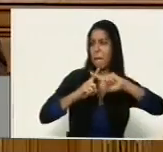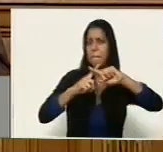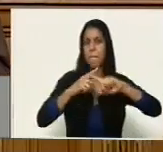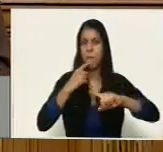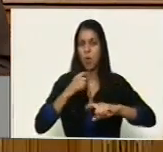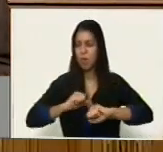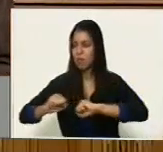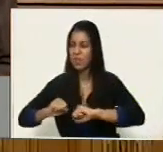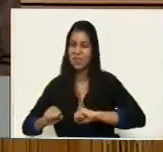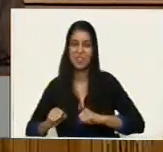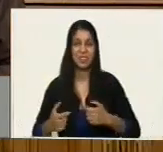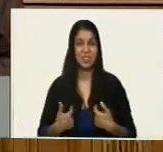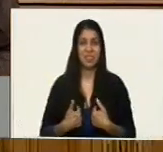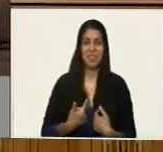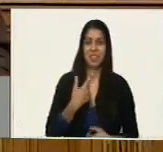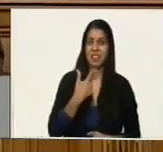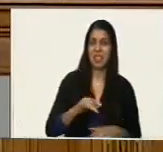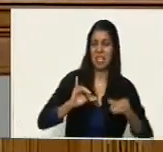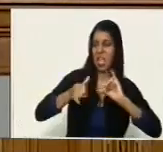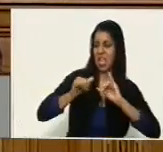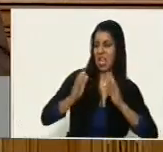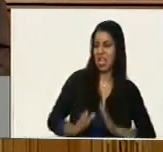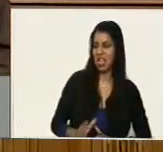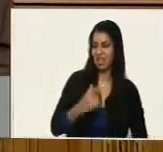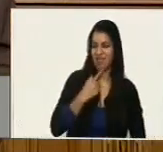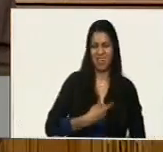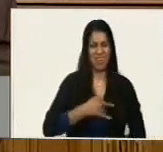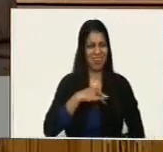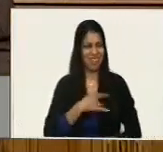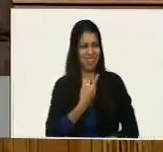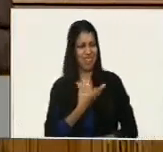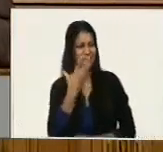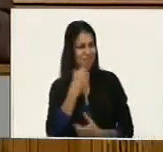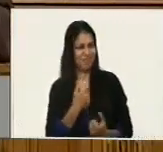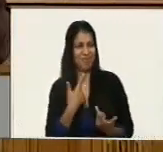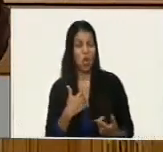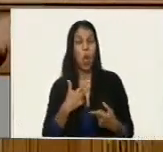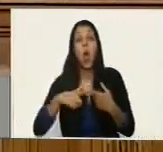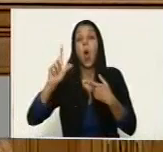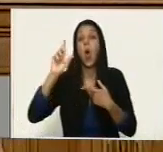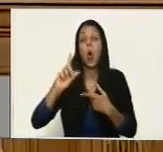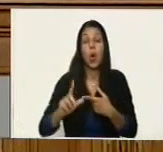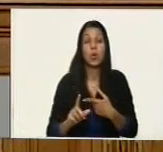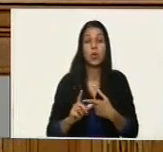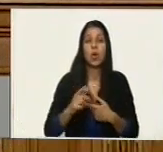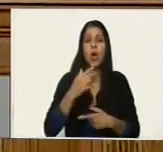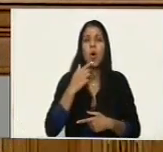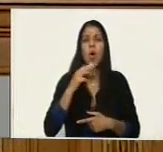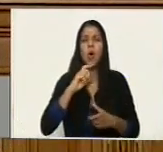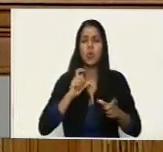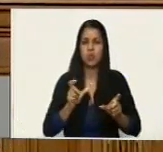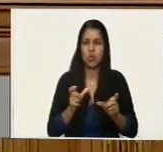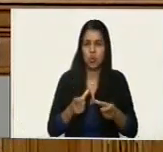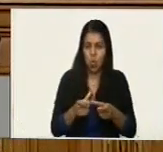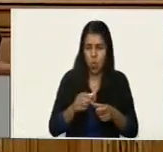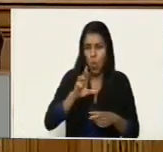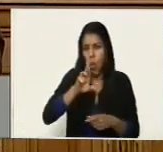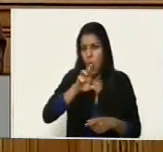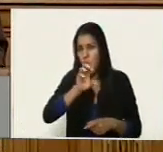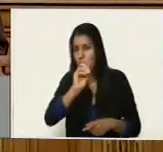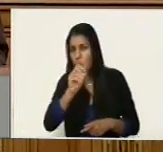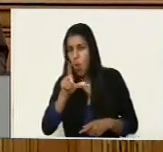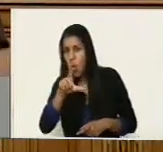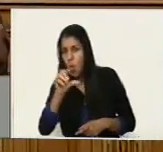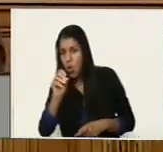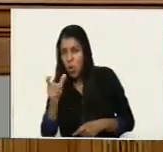me dijo, dígale, yo que soy ingeniero, dígale que soy un pirata. Otro se fue por la urología, y me dijo que a mí no me